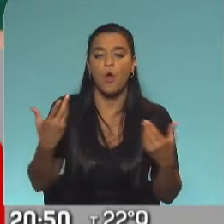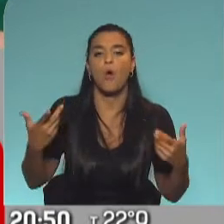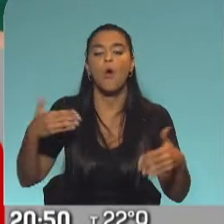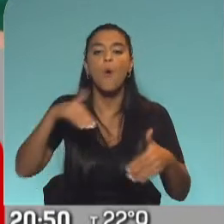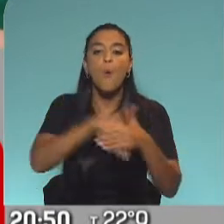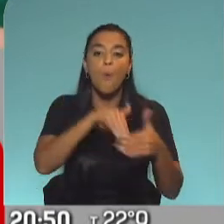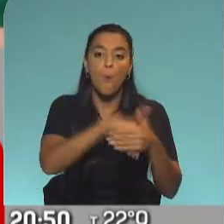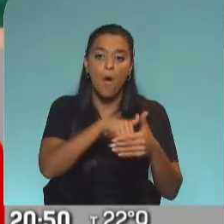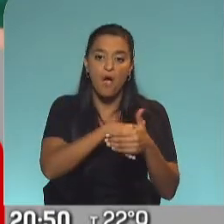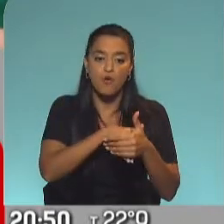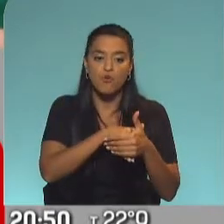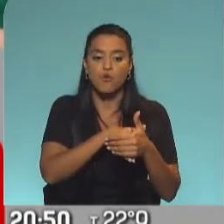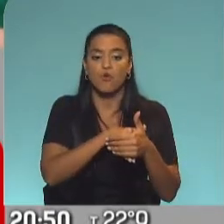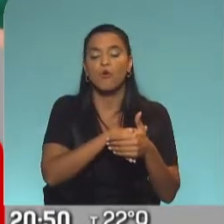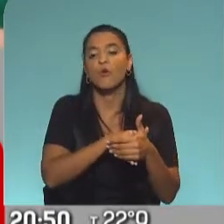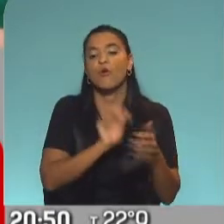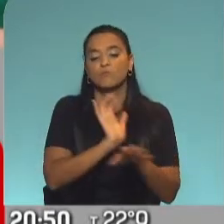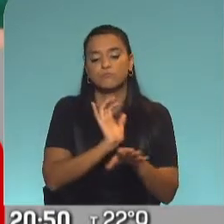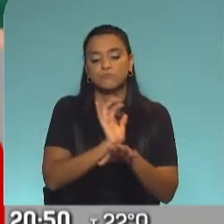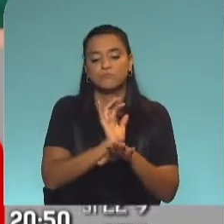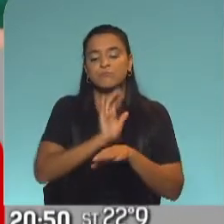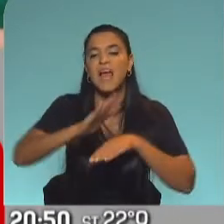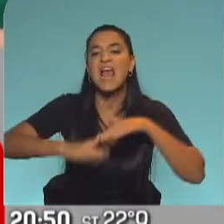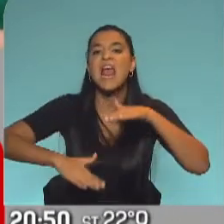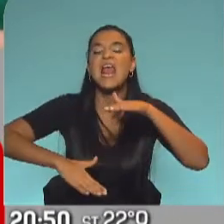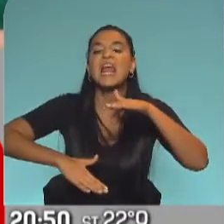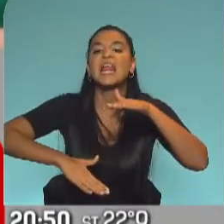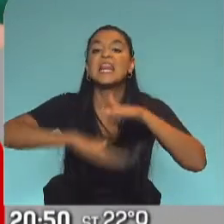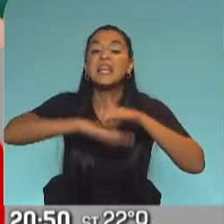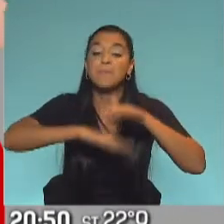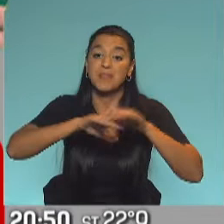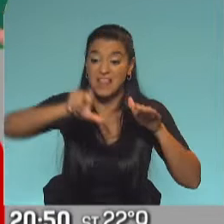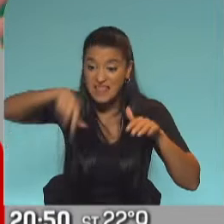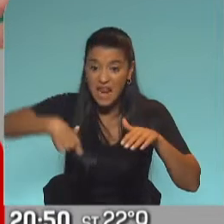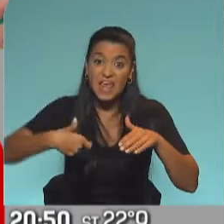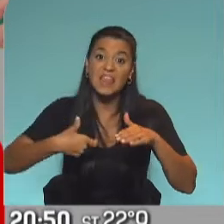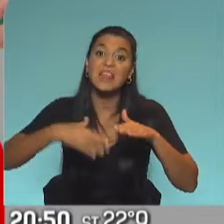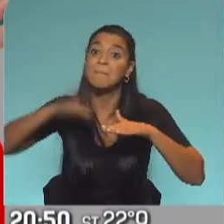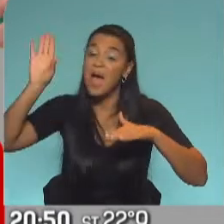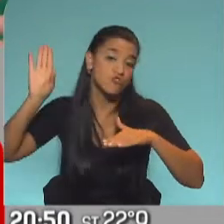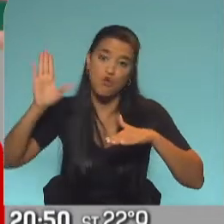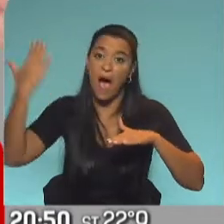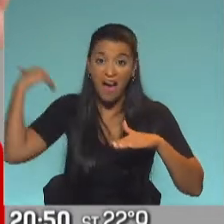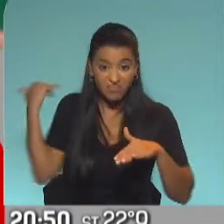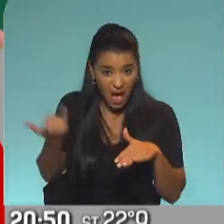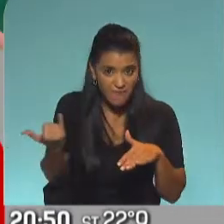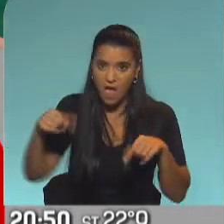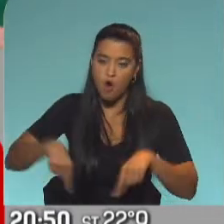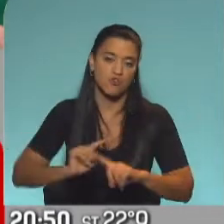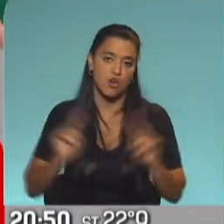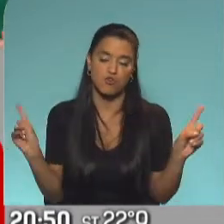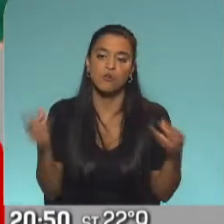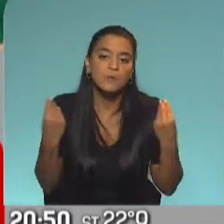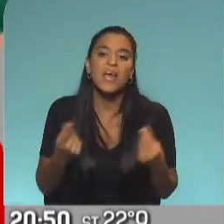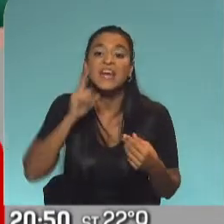no están ampliando el límite del uso de la tarjeta como si se hacía en otras ocasiones, porque justamente